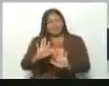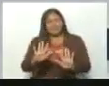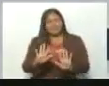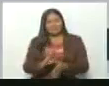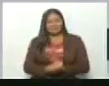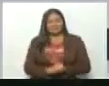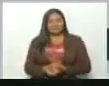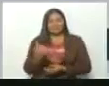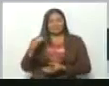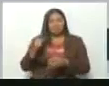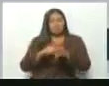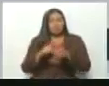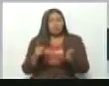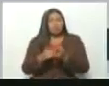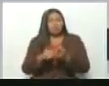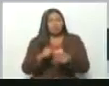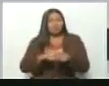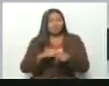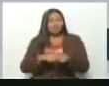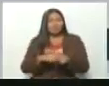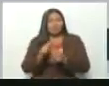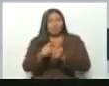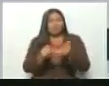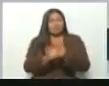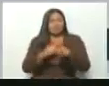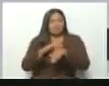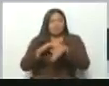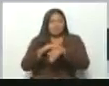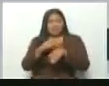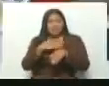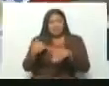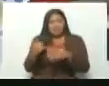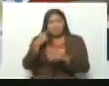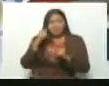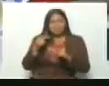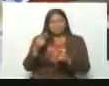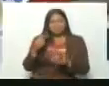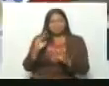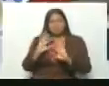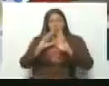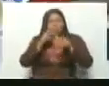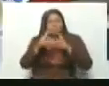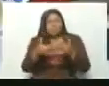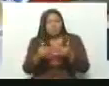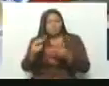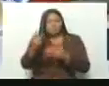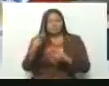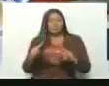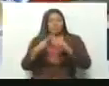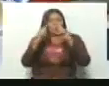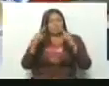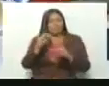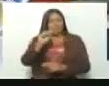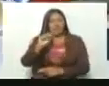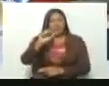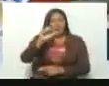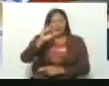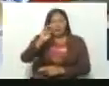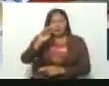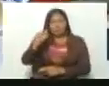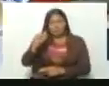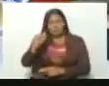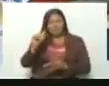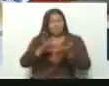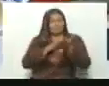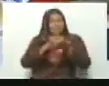Porque además tenemos un poco de tiempo con la viceministra y hay una actividad que queremos además que nos comente, porque es el primer encuentro Alba Digital que se va a